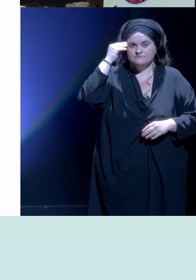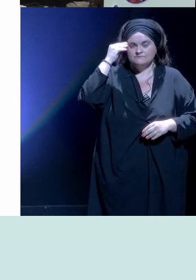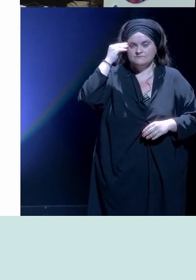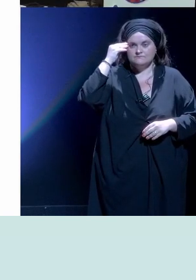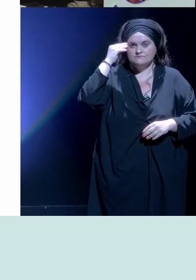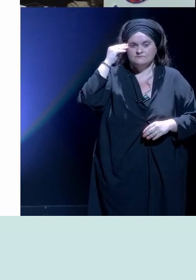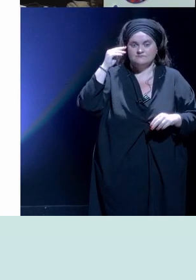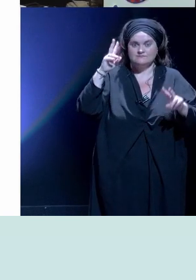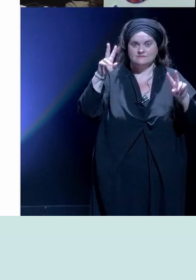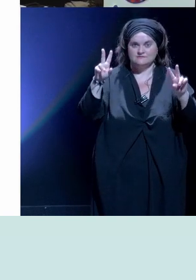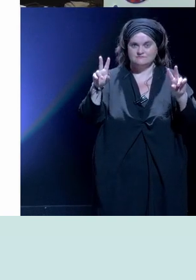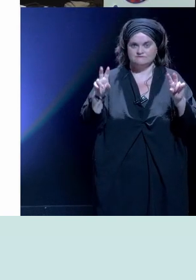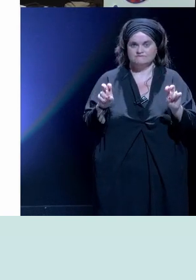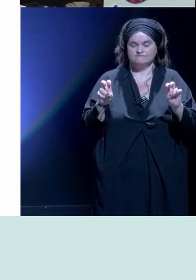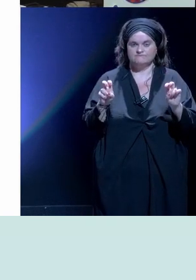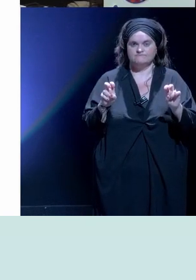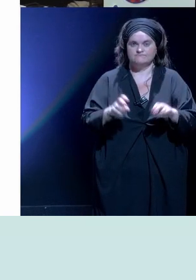cuestión